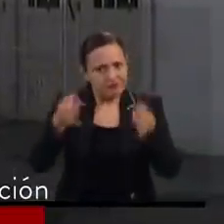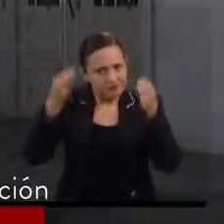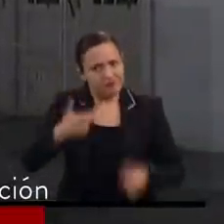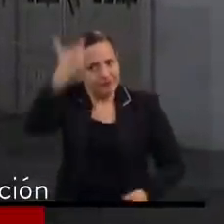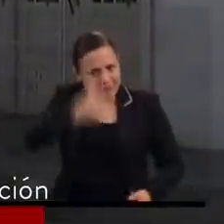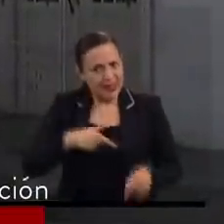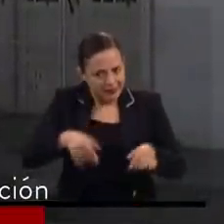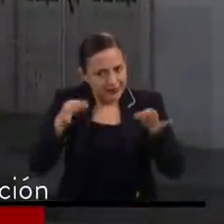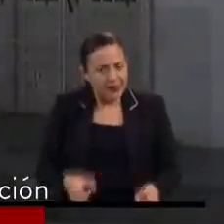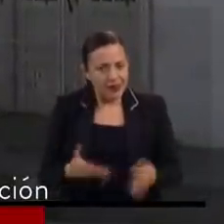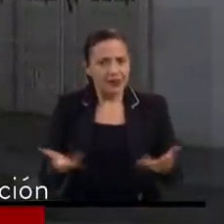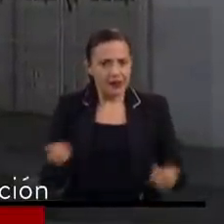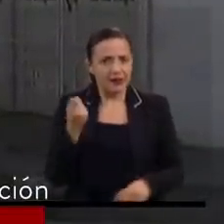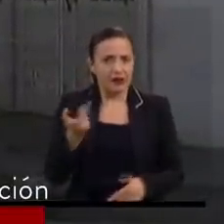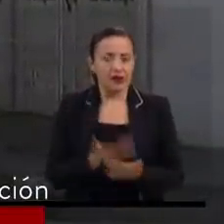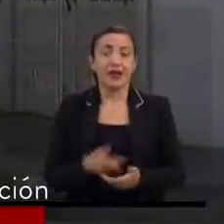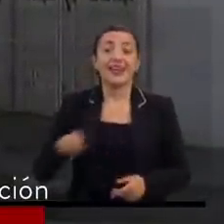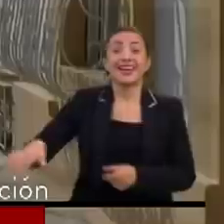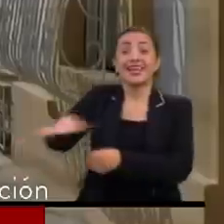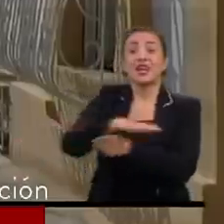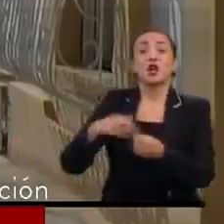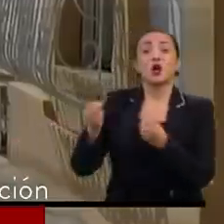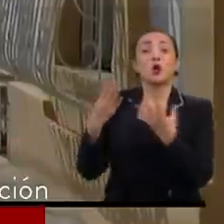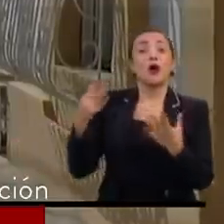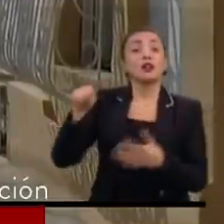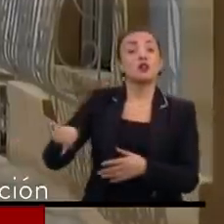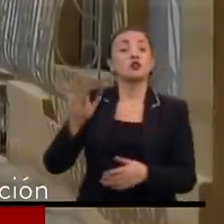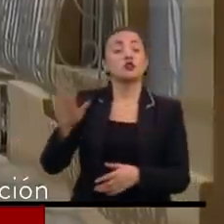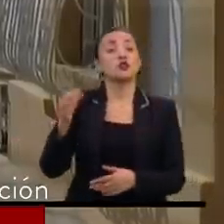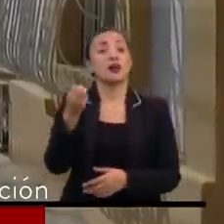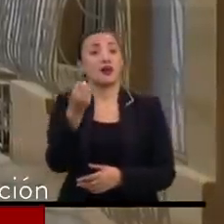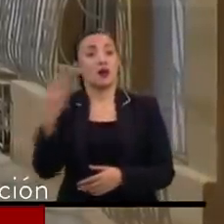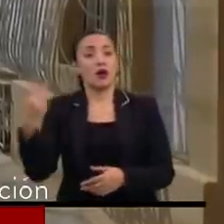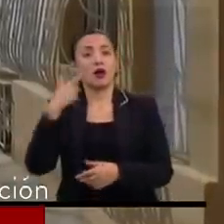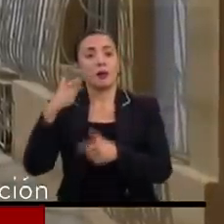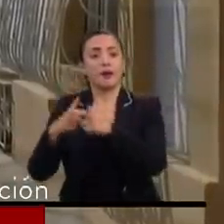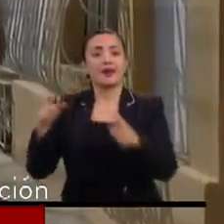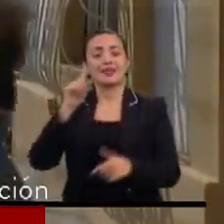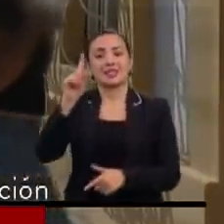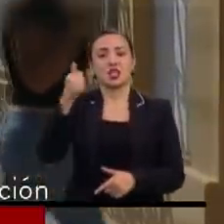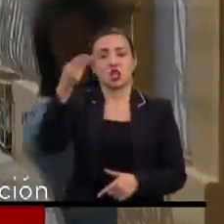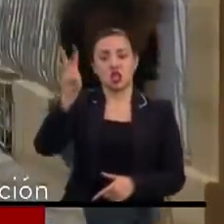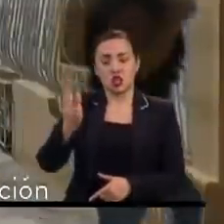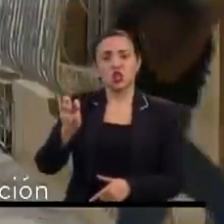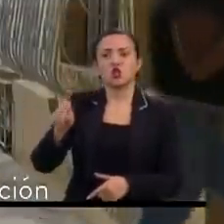registra la fecha 48 casos de COVID-19 y es el segundo municipio con mayor caso de contagio del Magdalena.